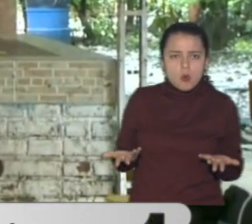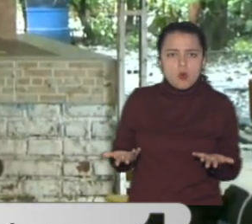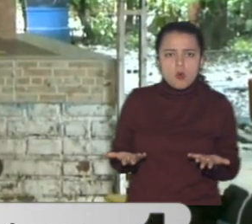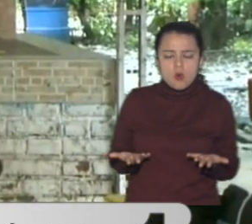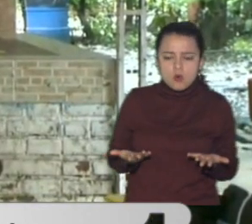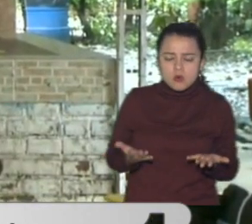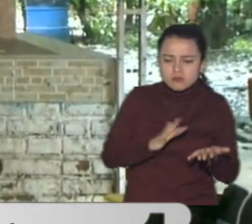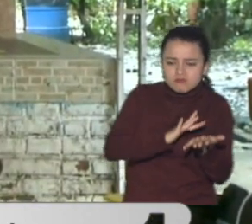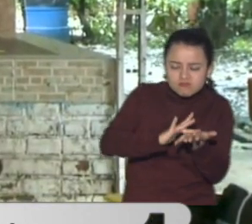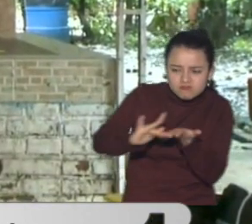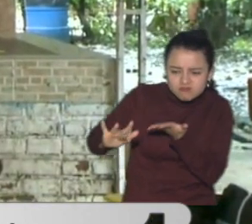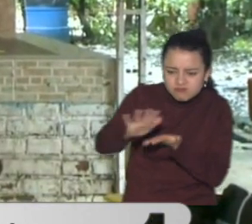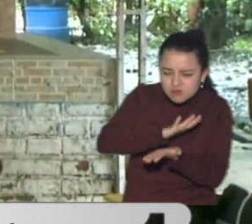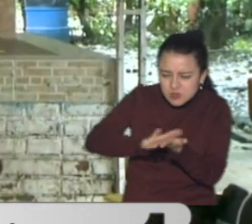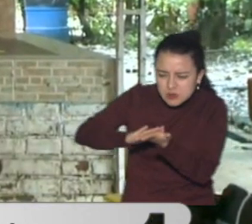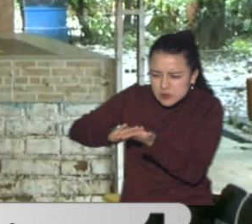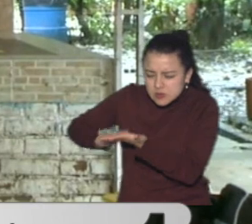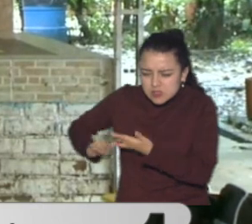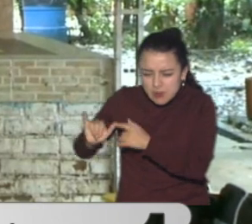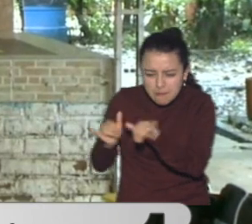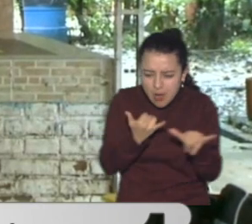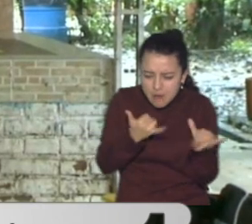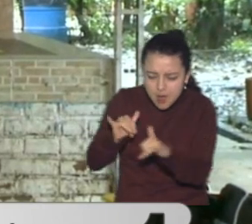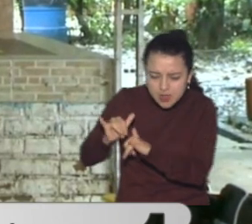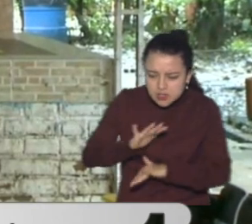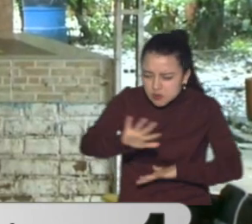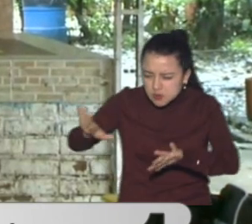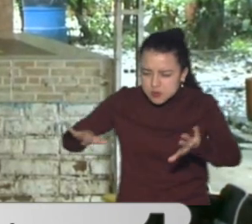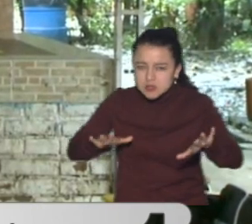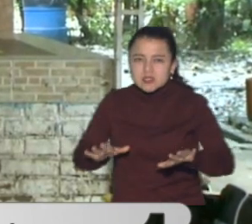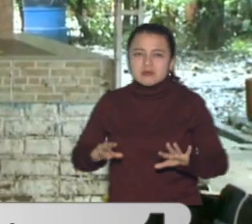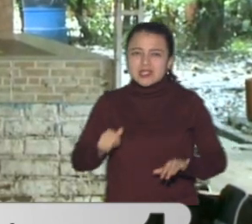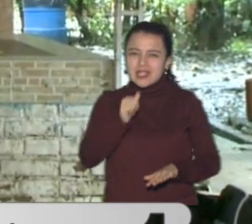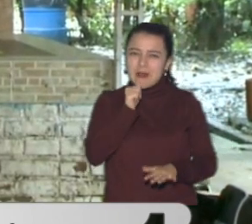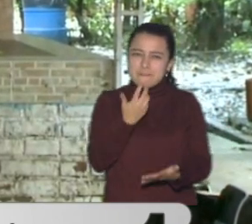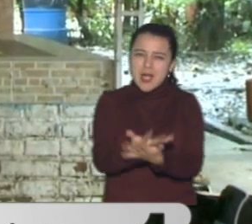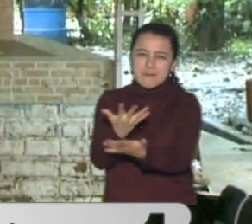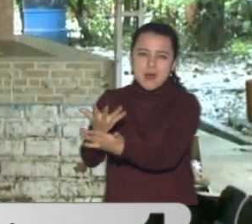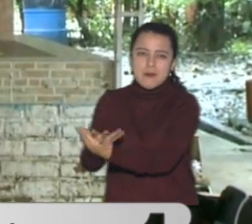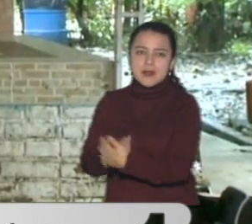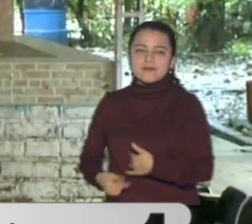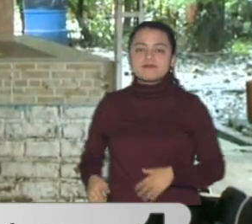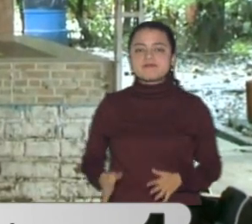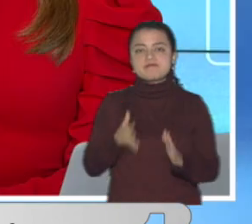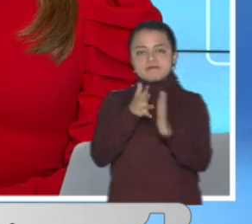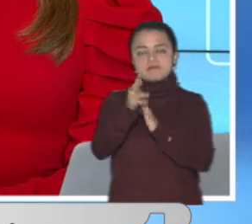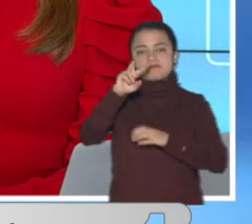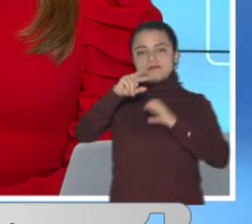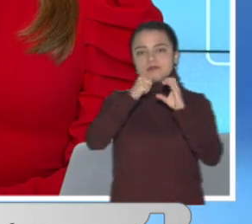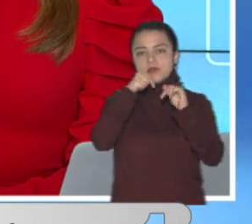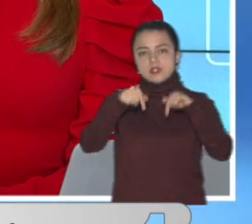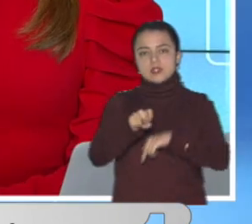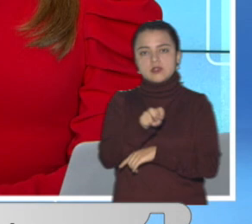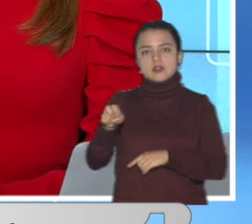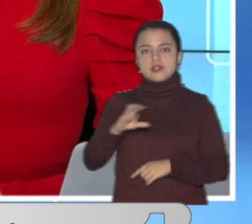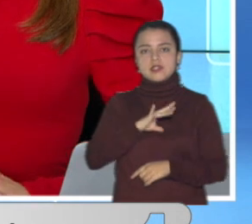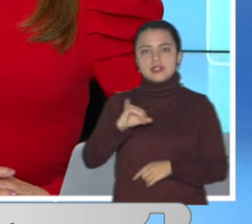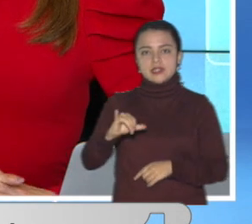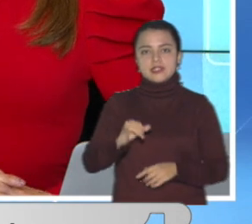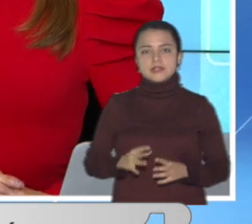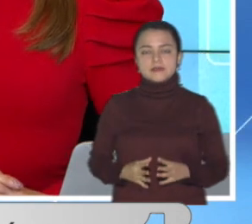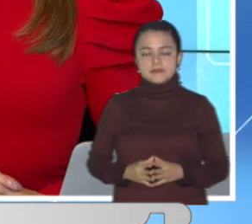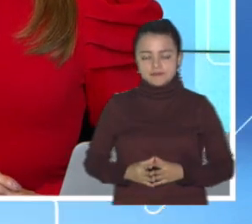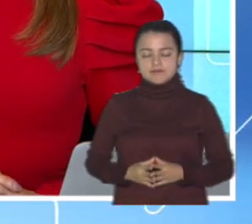algunas limpiezas en puntos diferentes de la ciudad debido a la continuidad de las lluvias. Es por ahora la información desde el norte de Cali. Sebastián